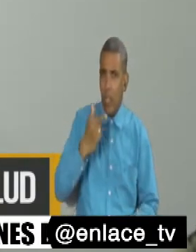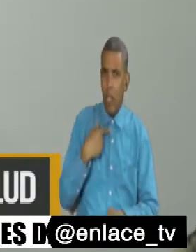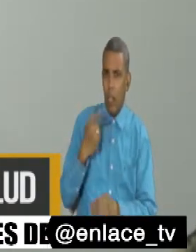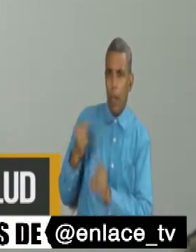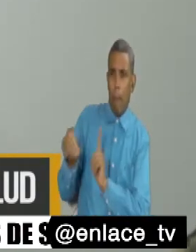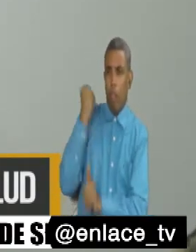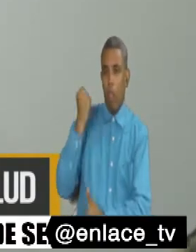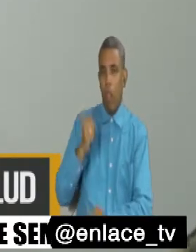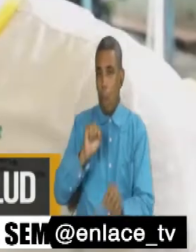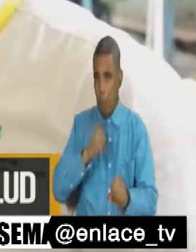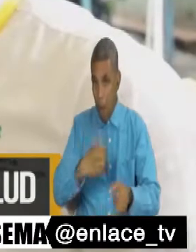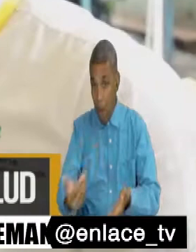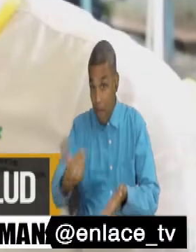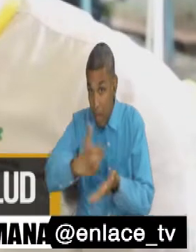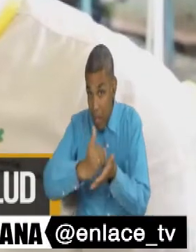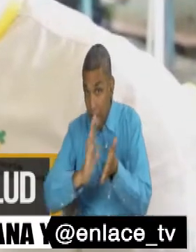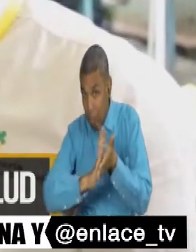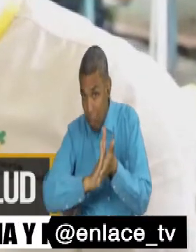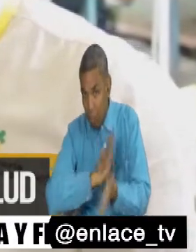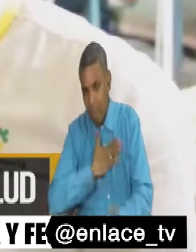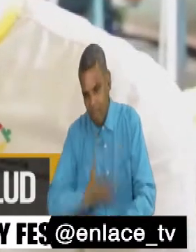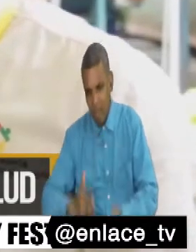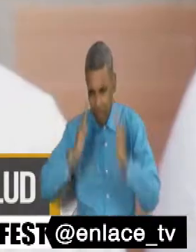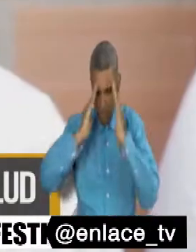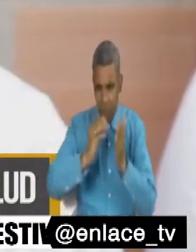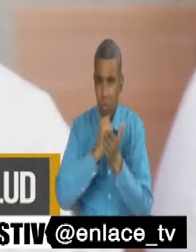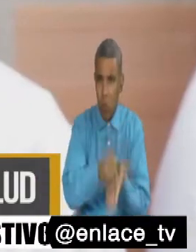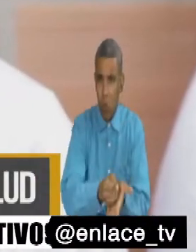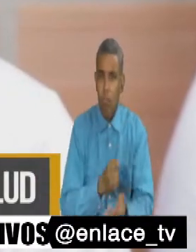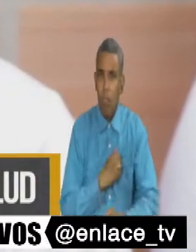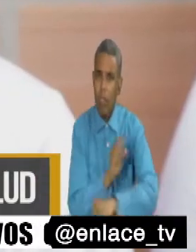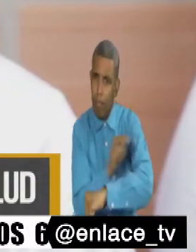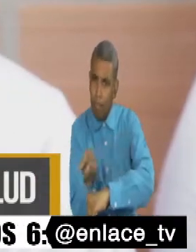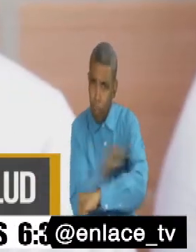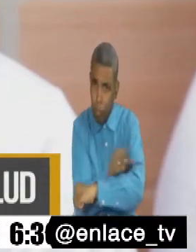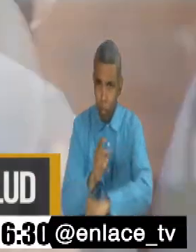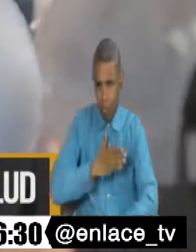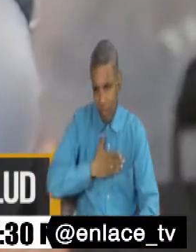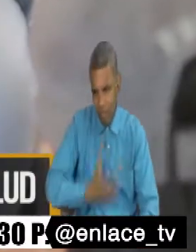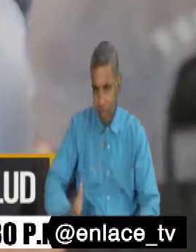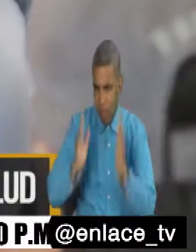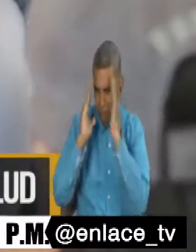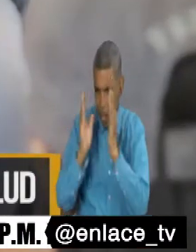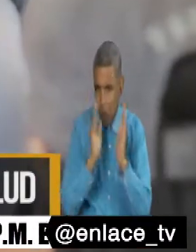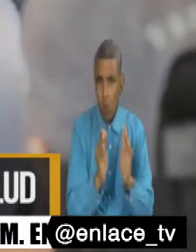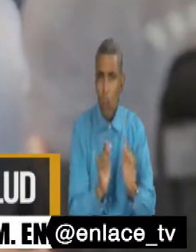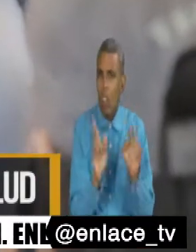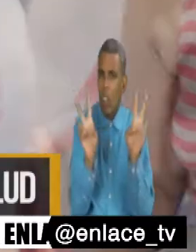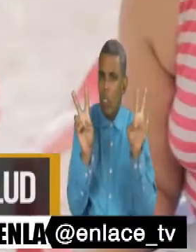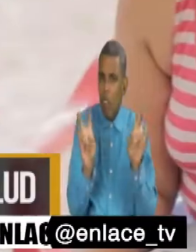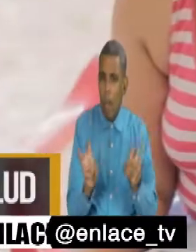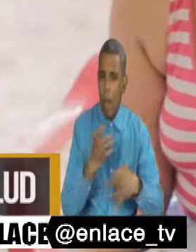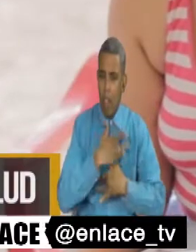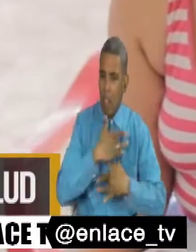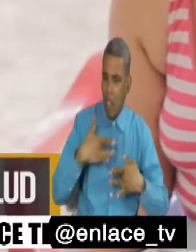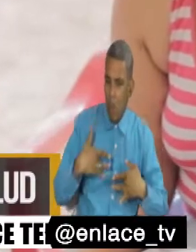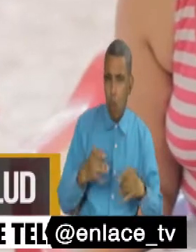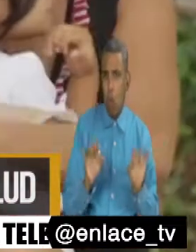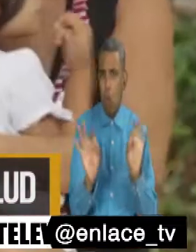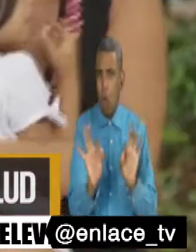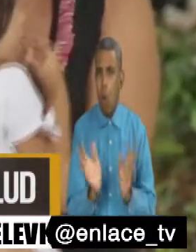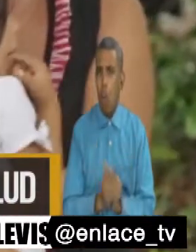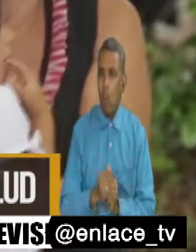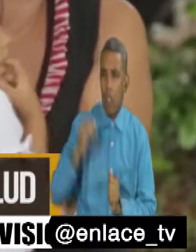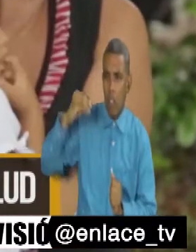atenderemos su caso en particular. Recuerde que este Ministerio Público está presto a servirle no solo en temas de salud, sino también en servicios públicos,